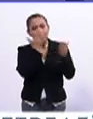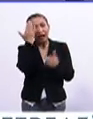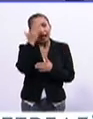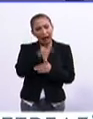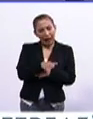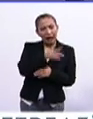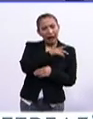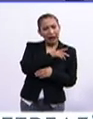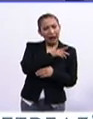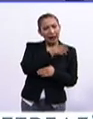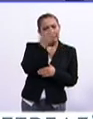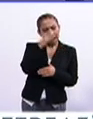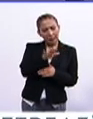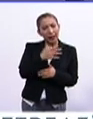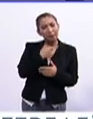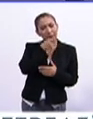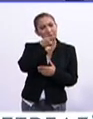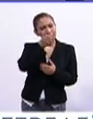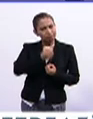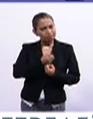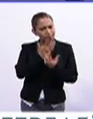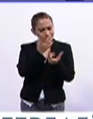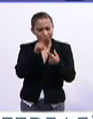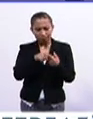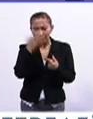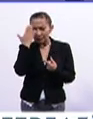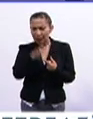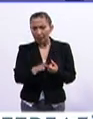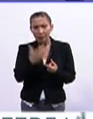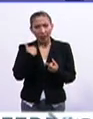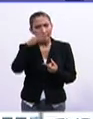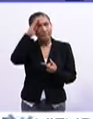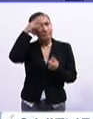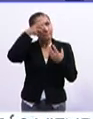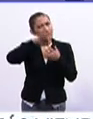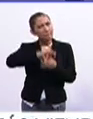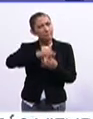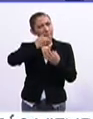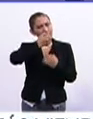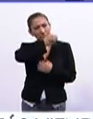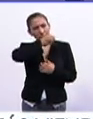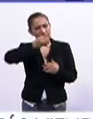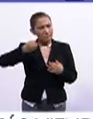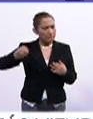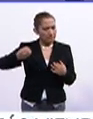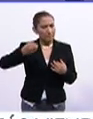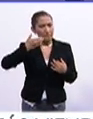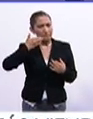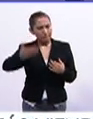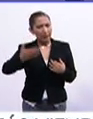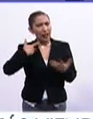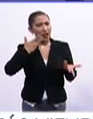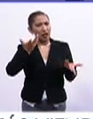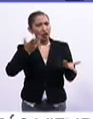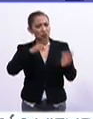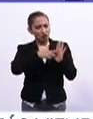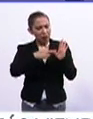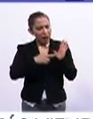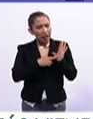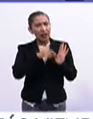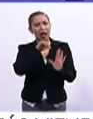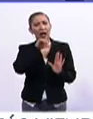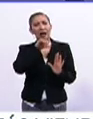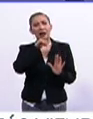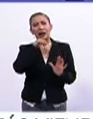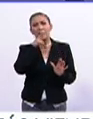saben expresarse, saben articular pensamientos en formas, usando normas y